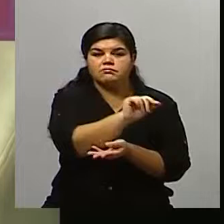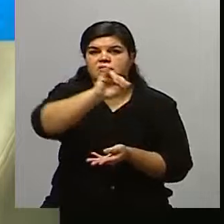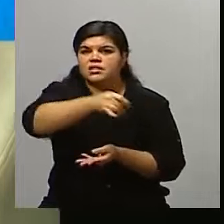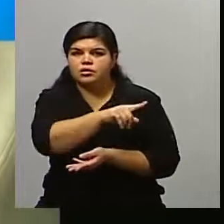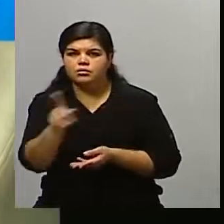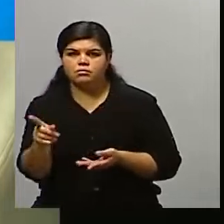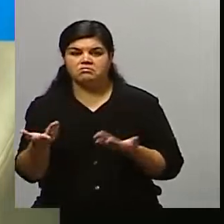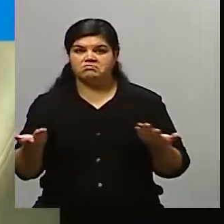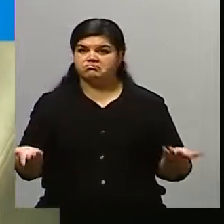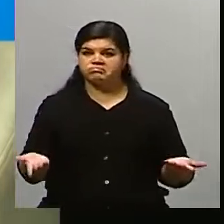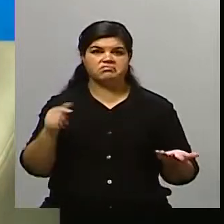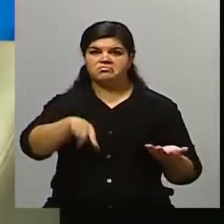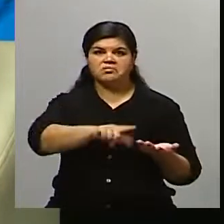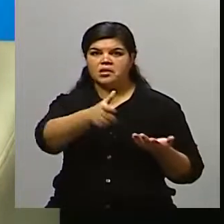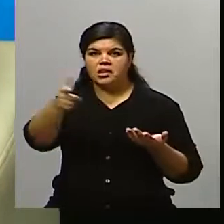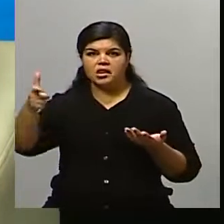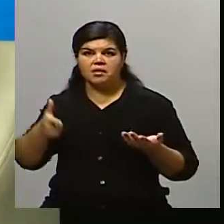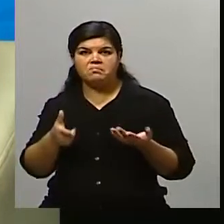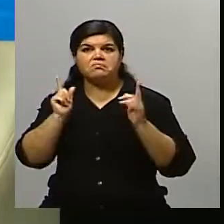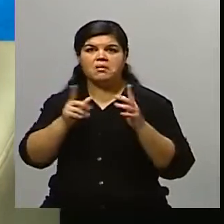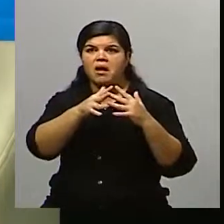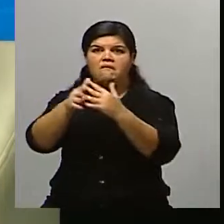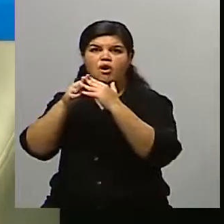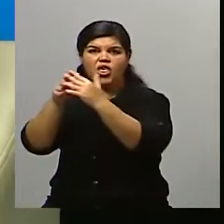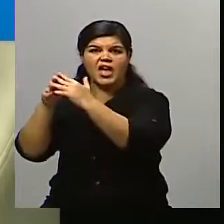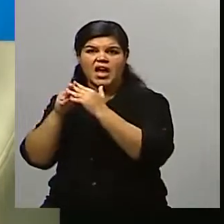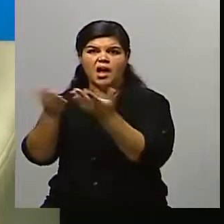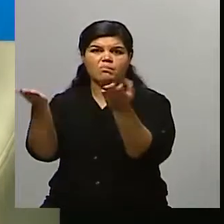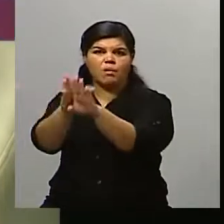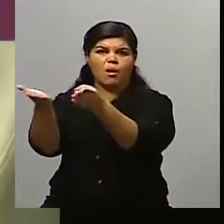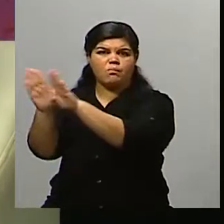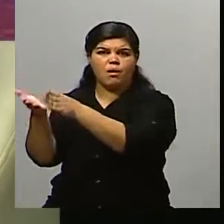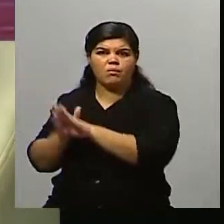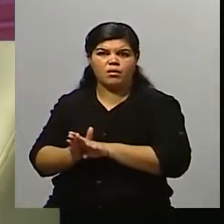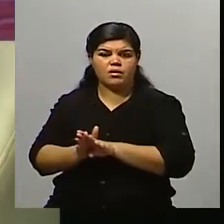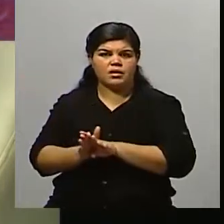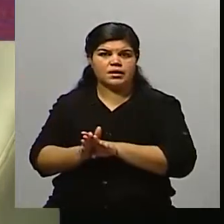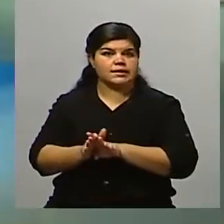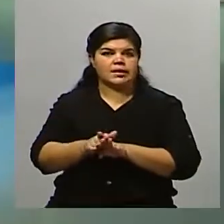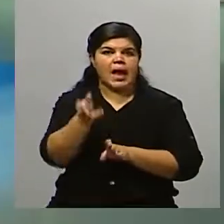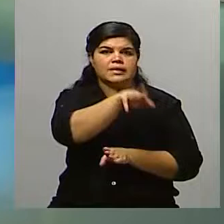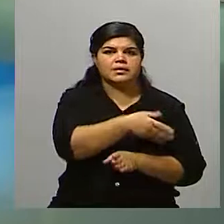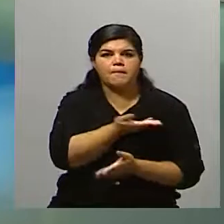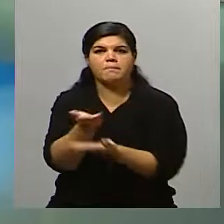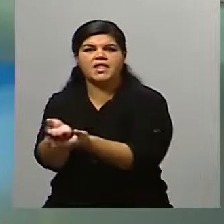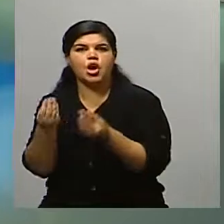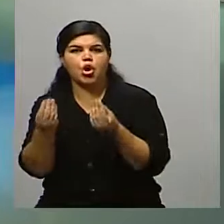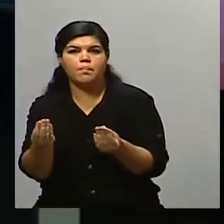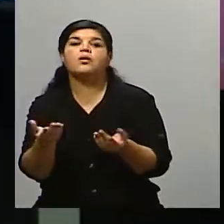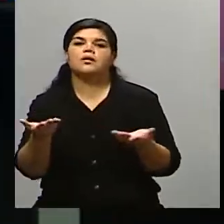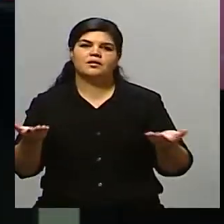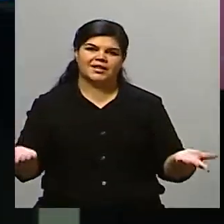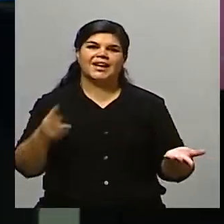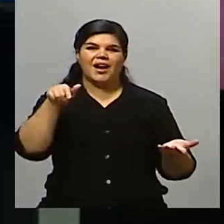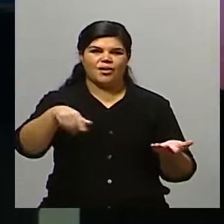encuentras, digamos, muchas de esas bodegas quebraron y encuentra escombros, entonces claro. Vuelvo a repetir. Es difícil poder